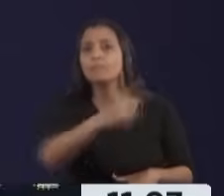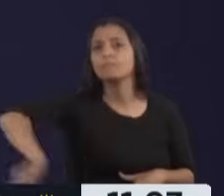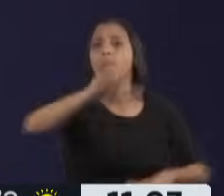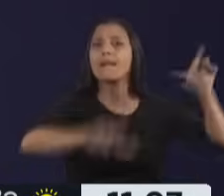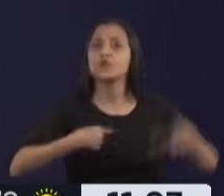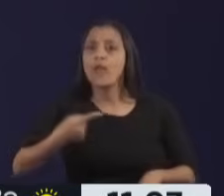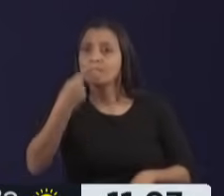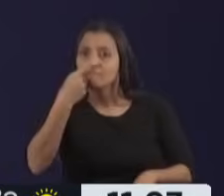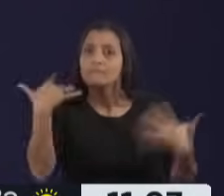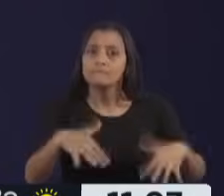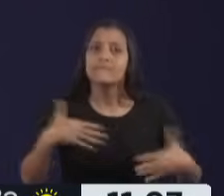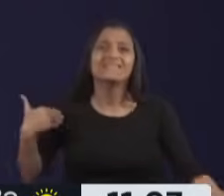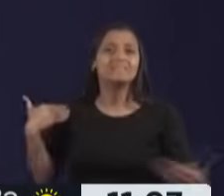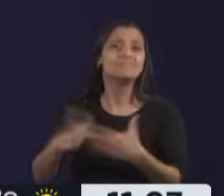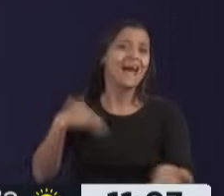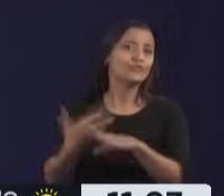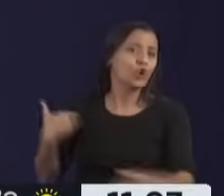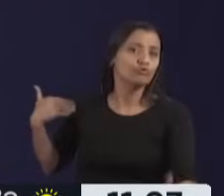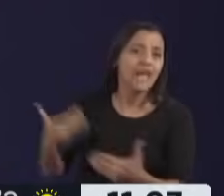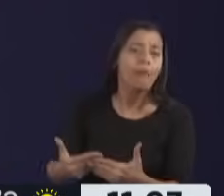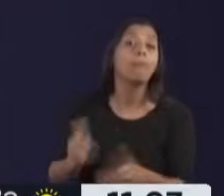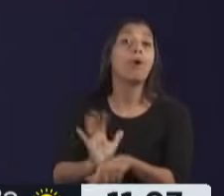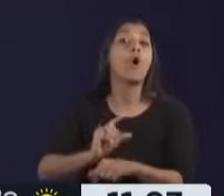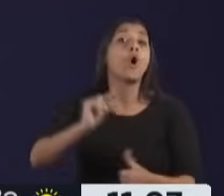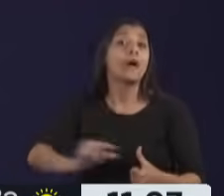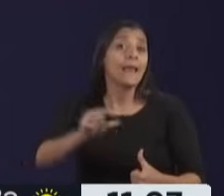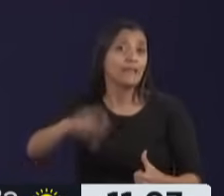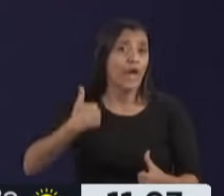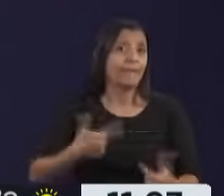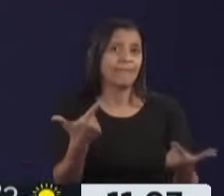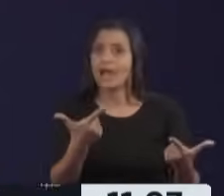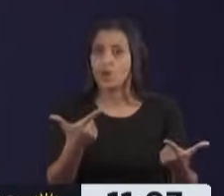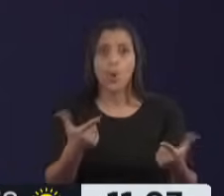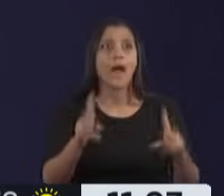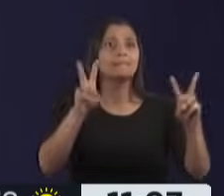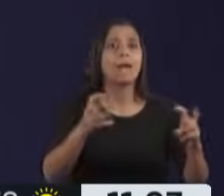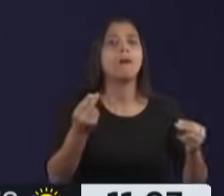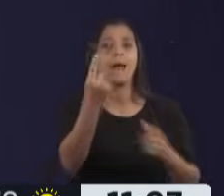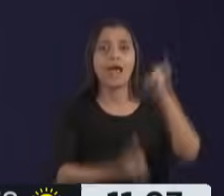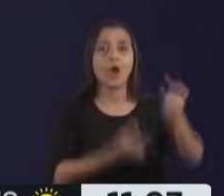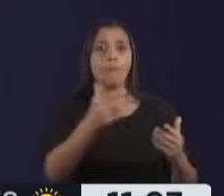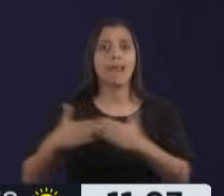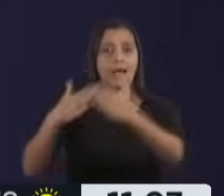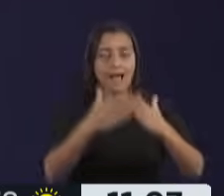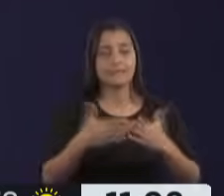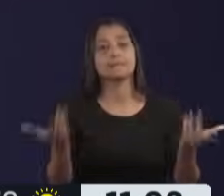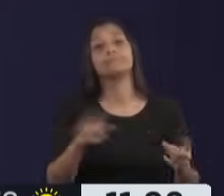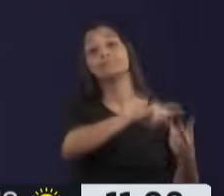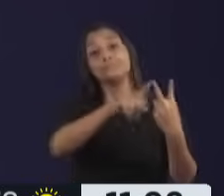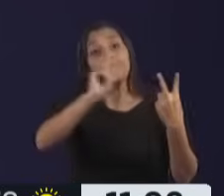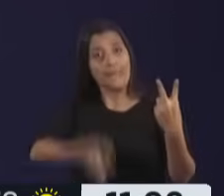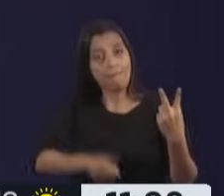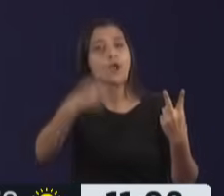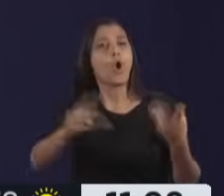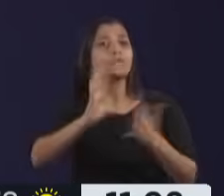de créditos después de tanto tiempo que Argentina no contaba con estos instrumentos. Y por otro lado, como